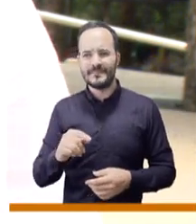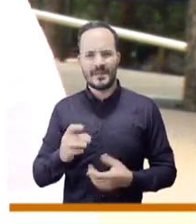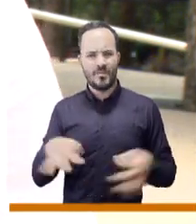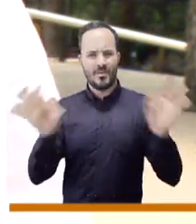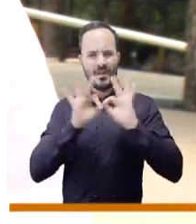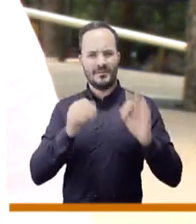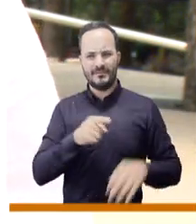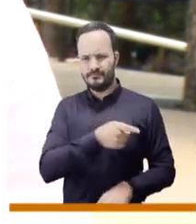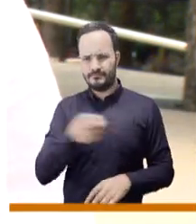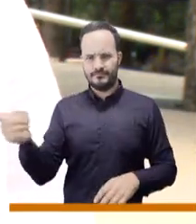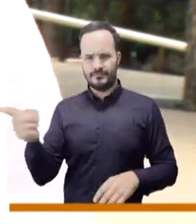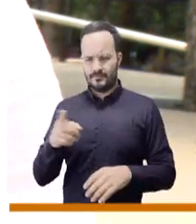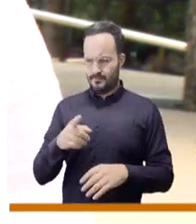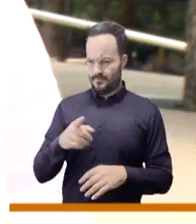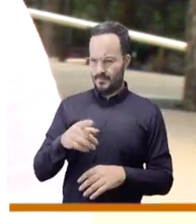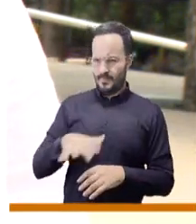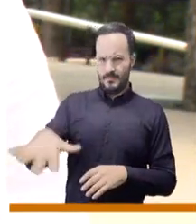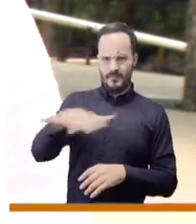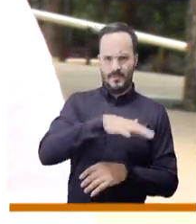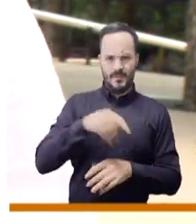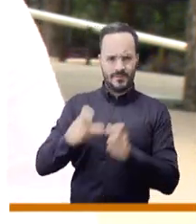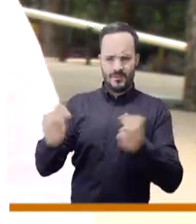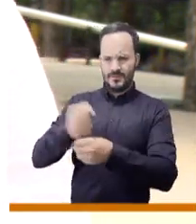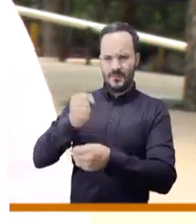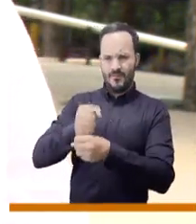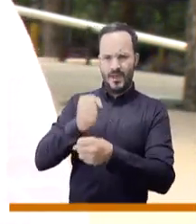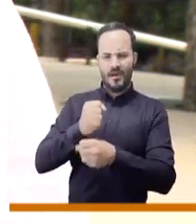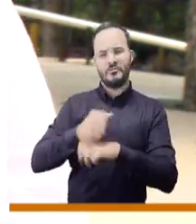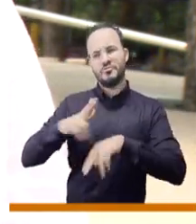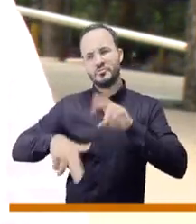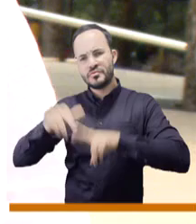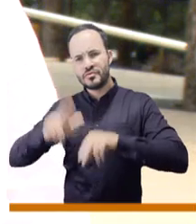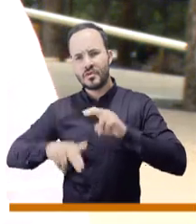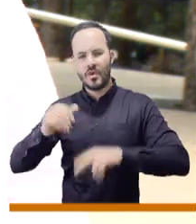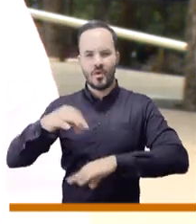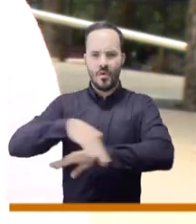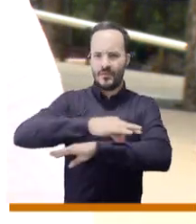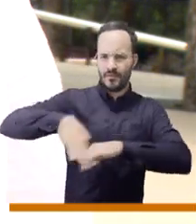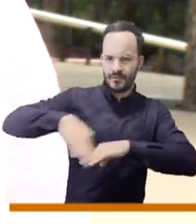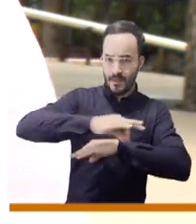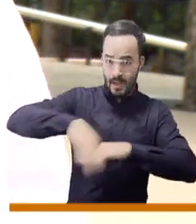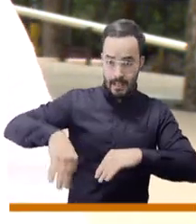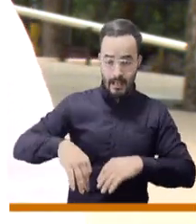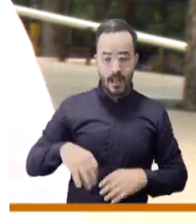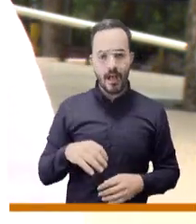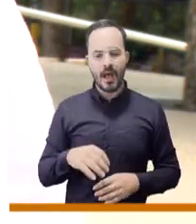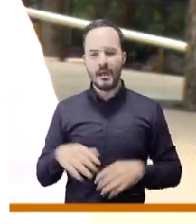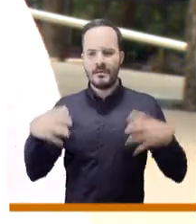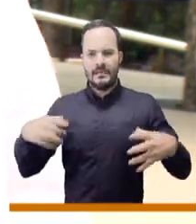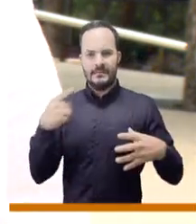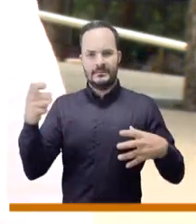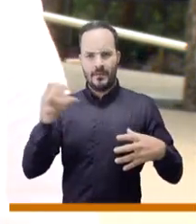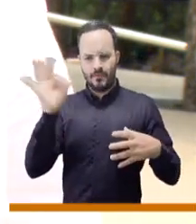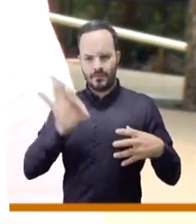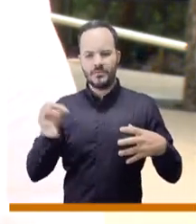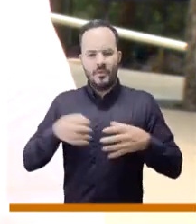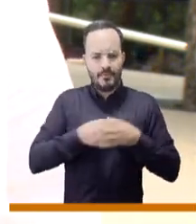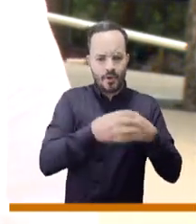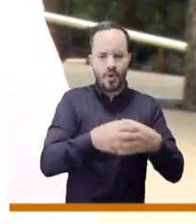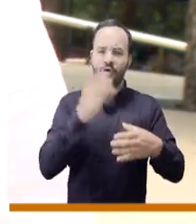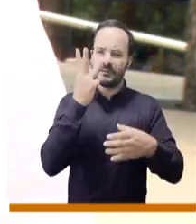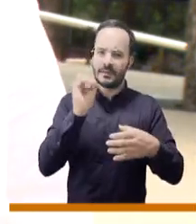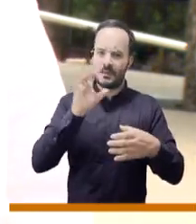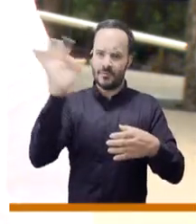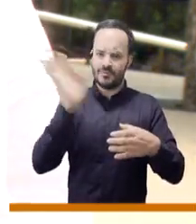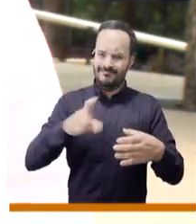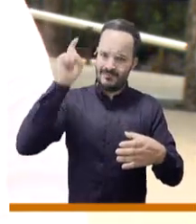A la necesidad de poder implementar que el 30% de los trabajos de obras y de infraestructuras sean para las